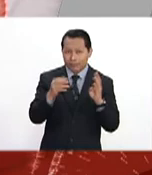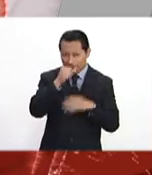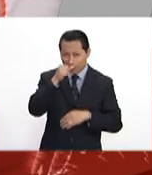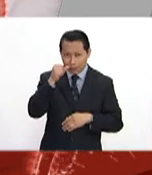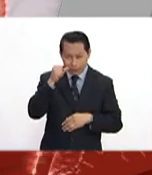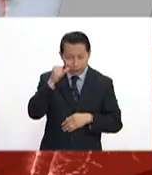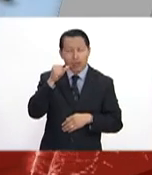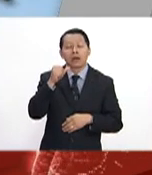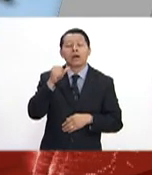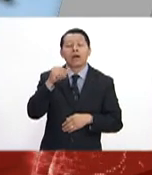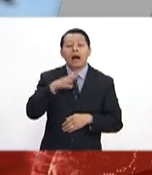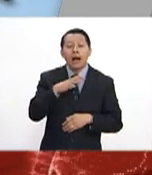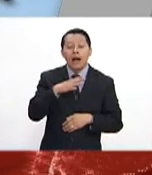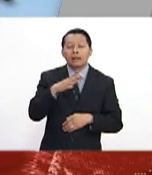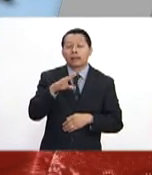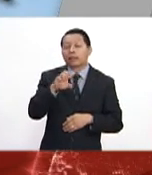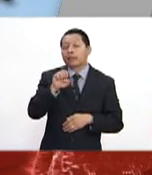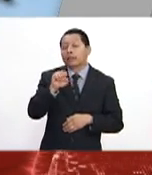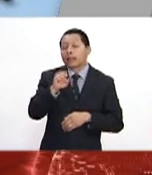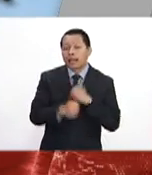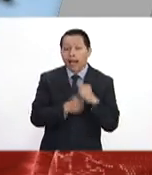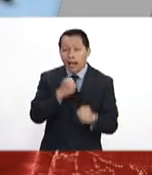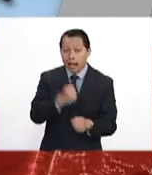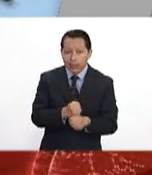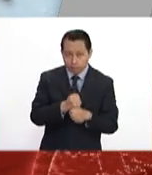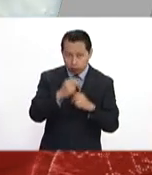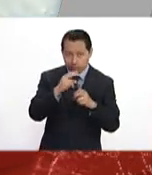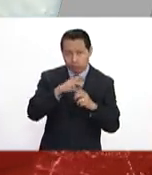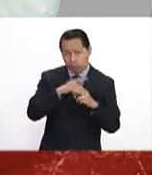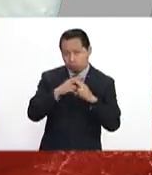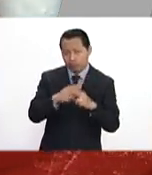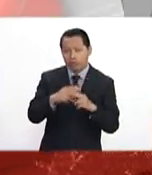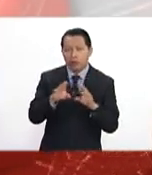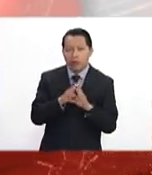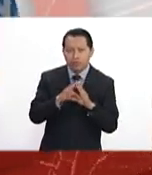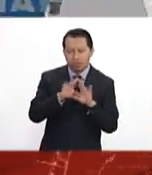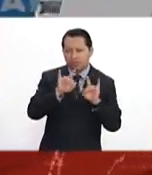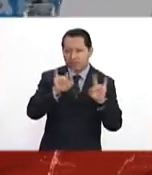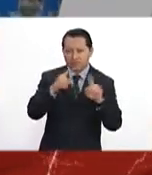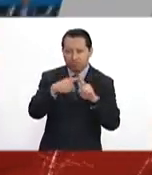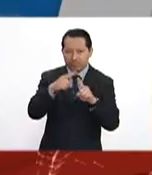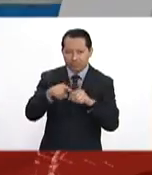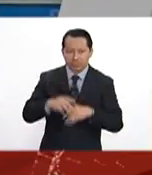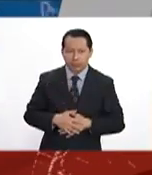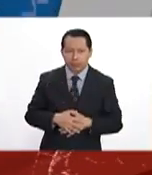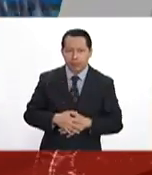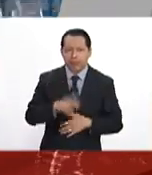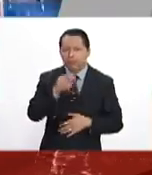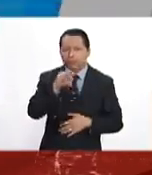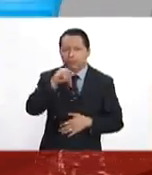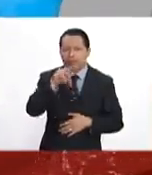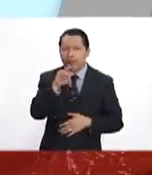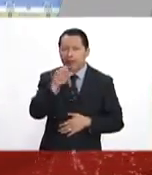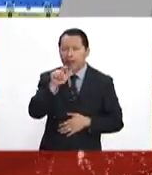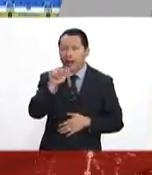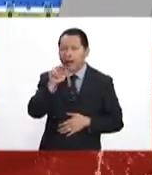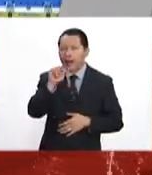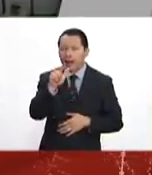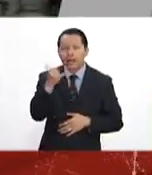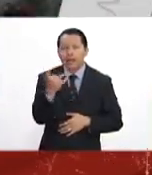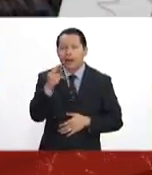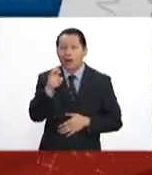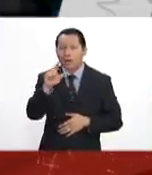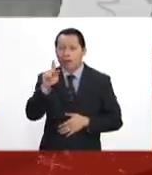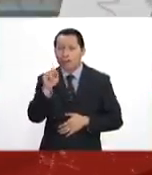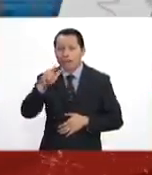en Palacio Nacional, celebró sus 60 años con una nueva muestra temporal. Viviana del Ángel y Rommel Pacheco